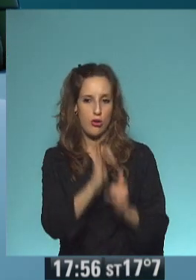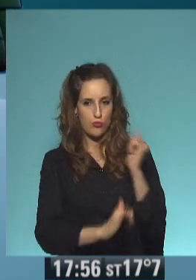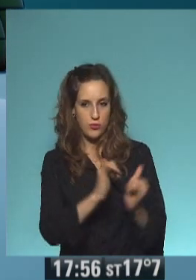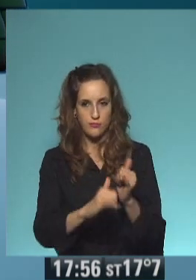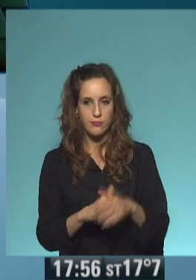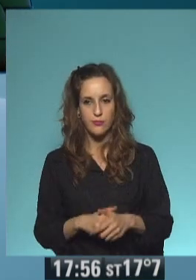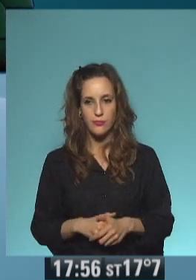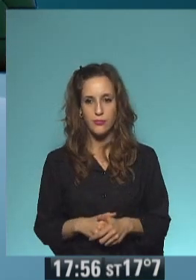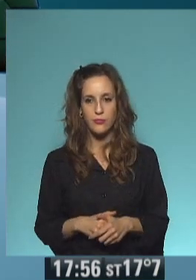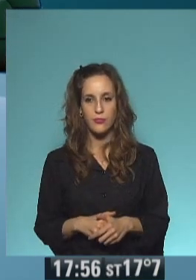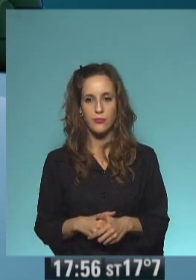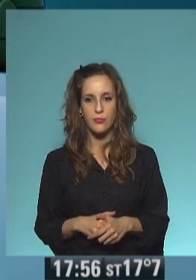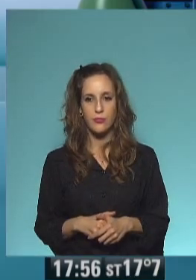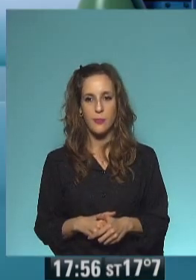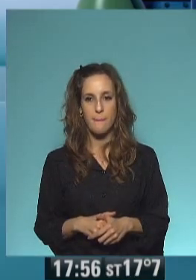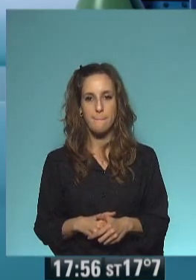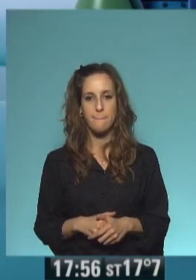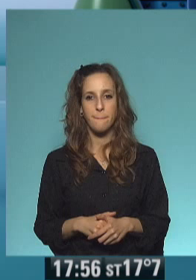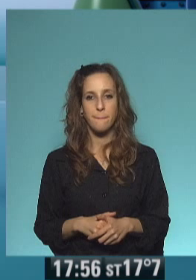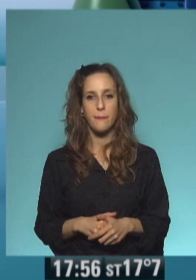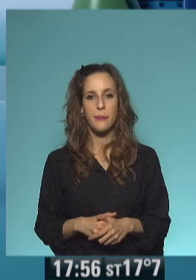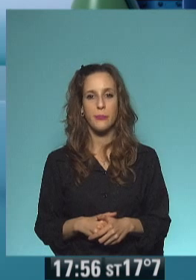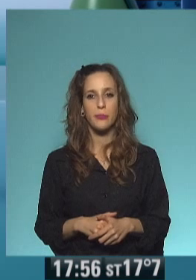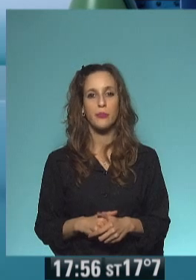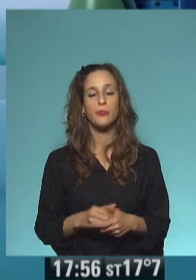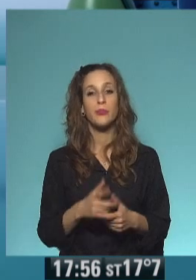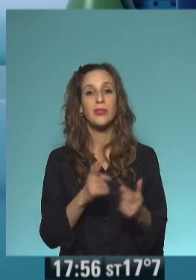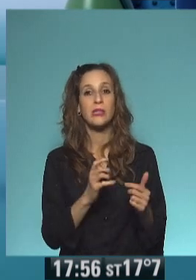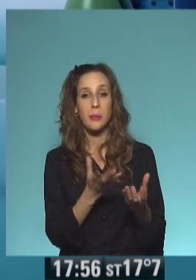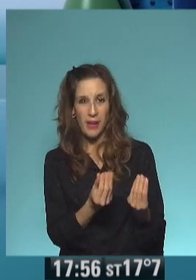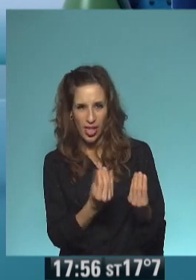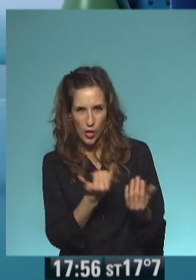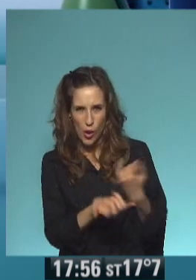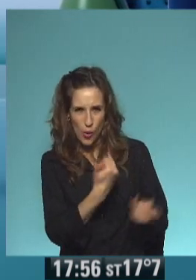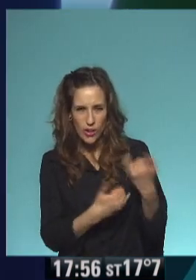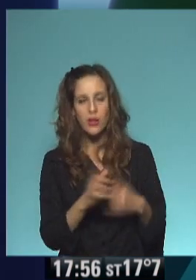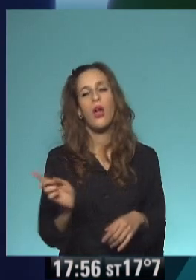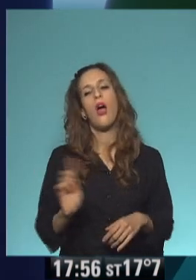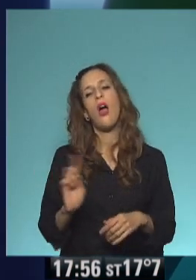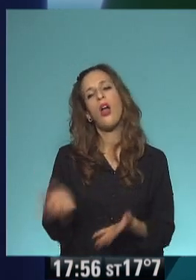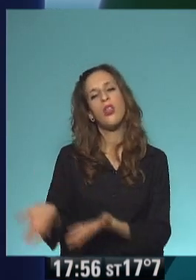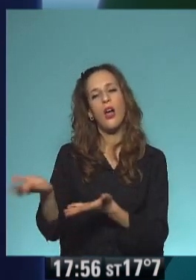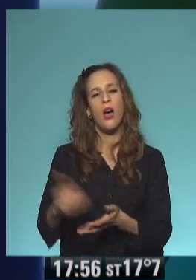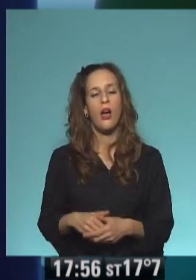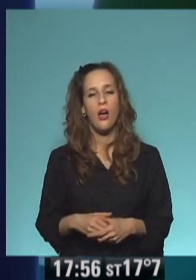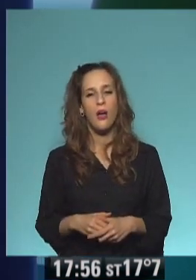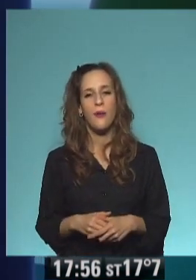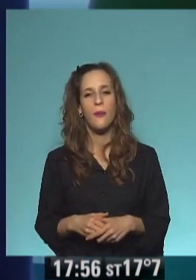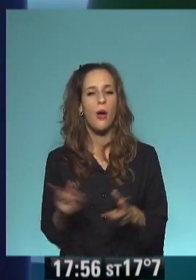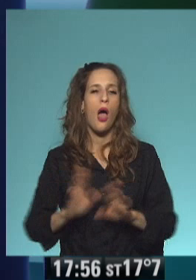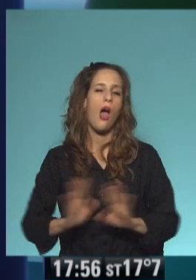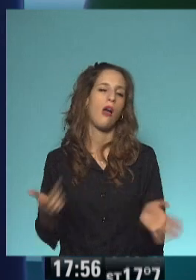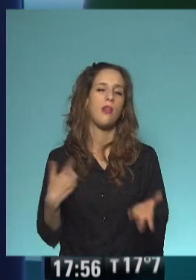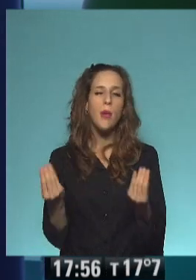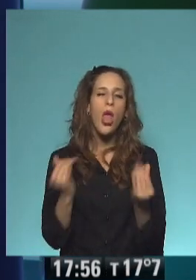Claro. ¿Es así de miedo la historia? Ay, anda, con el cuento ese del cometuercas.